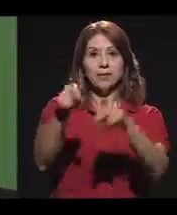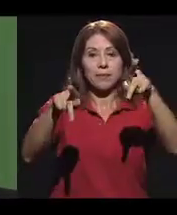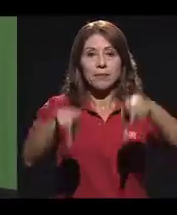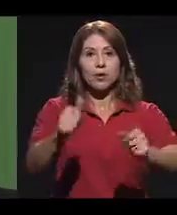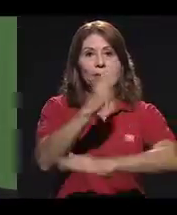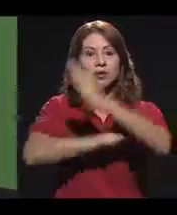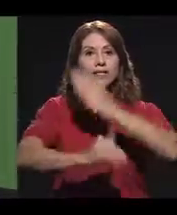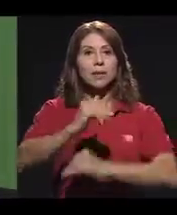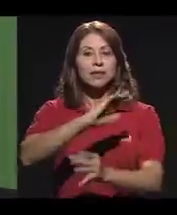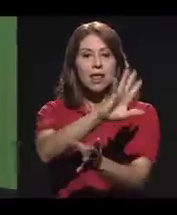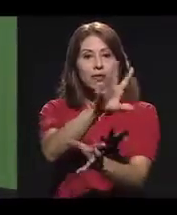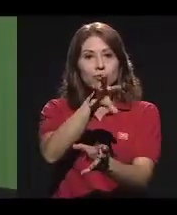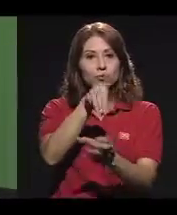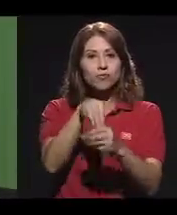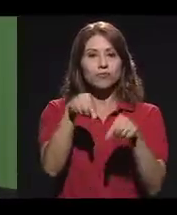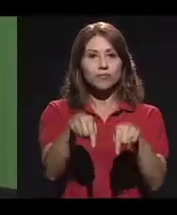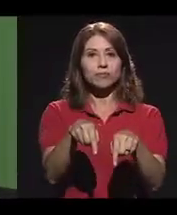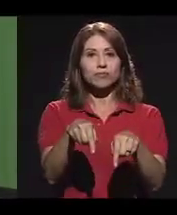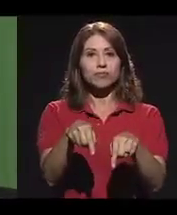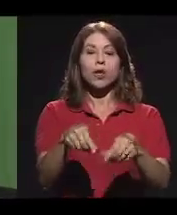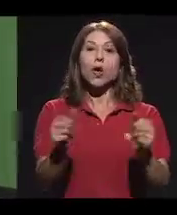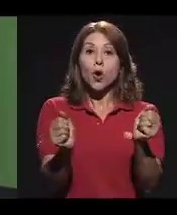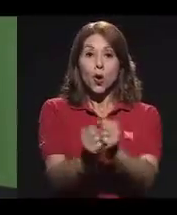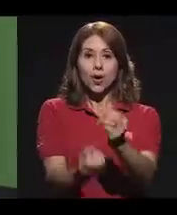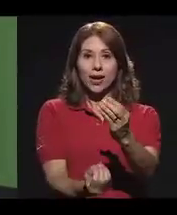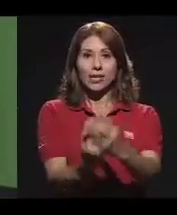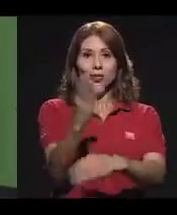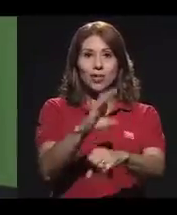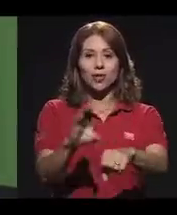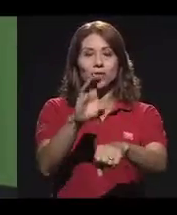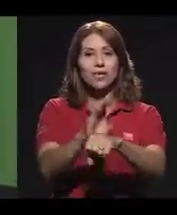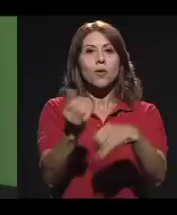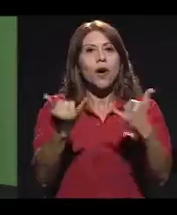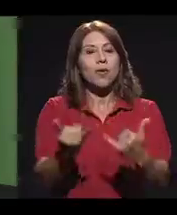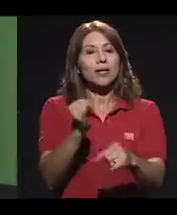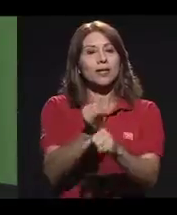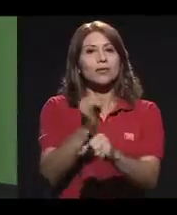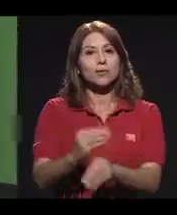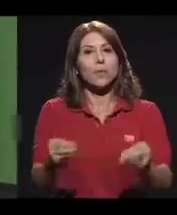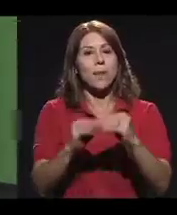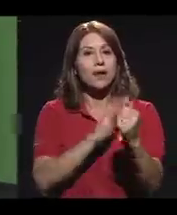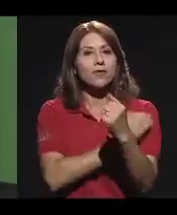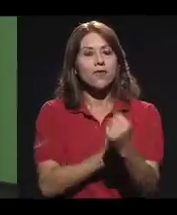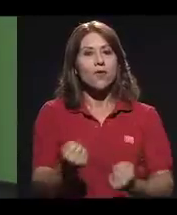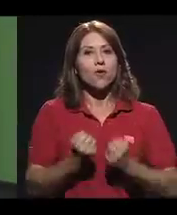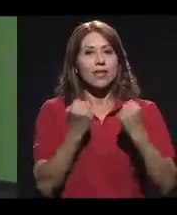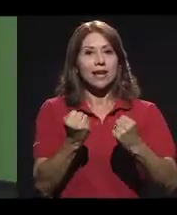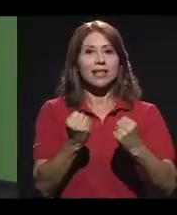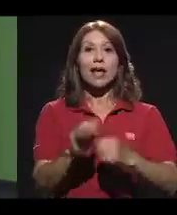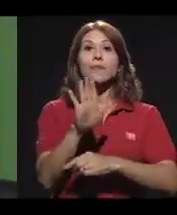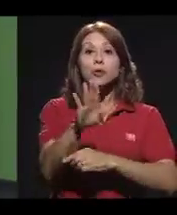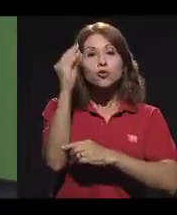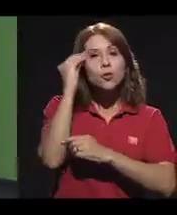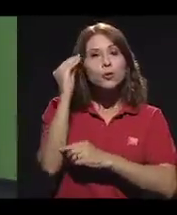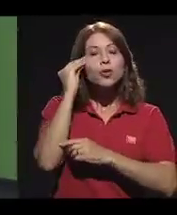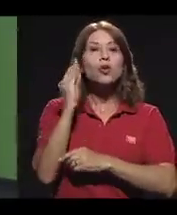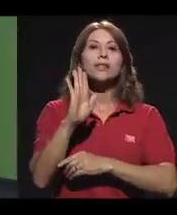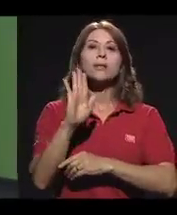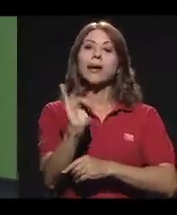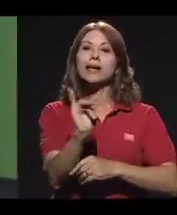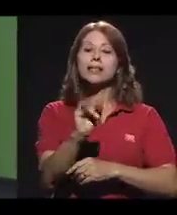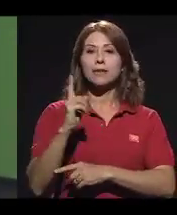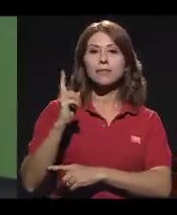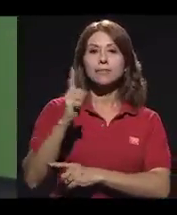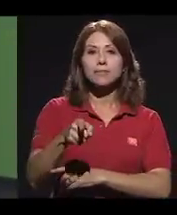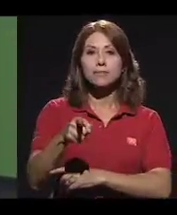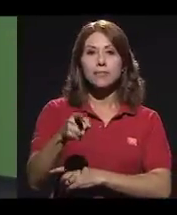A partir de ahí, con esta creación, lo que la institución va a tener es más fortaleza, sus criterios van a ser vinculantes para que a